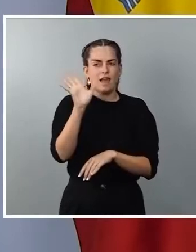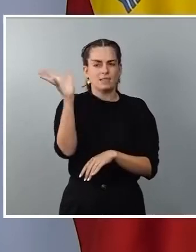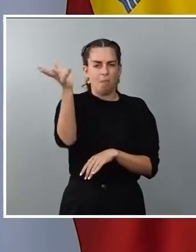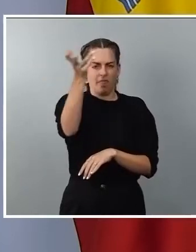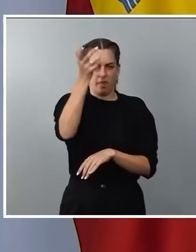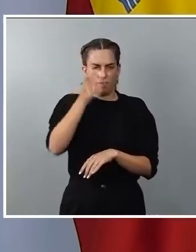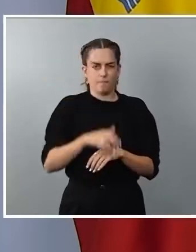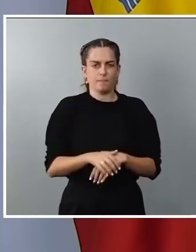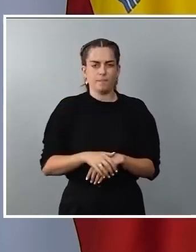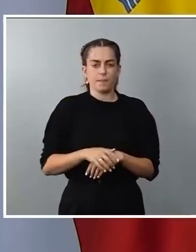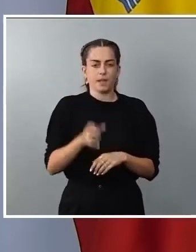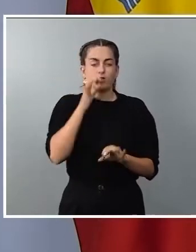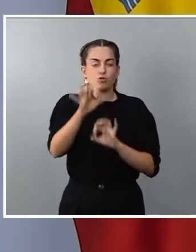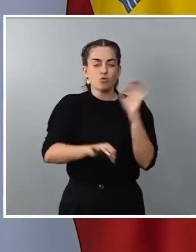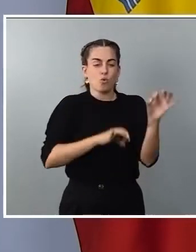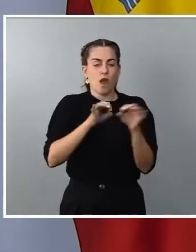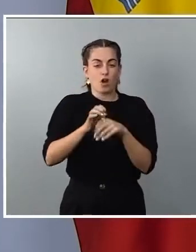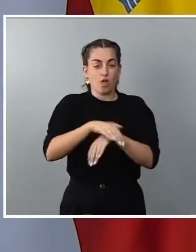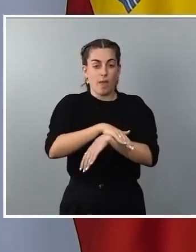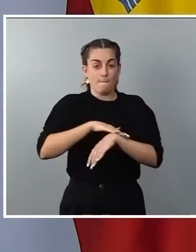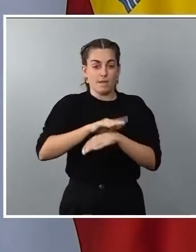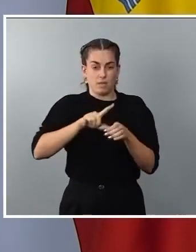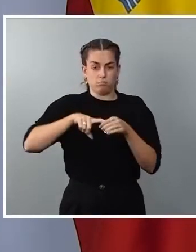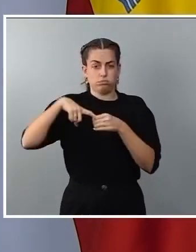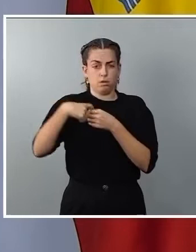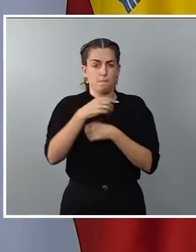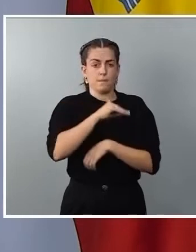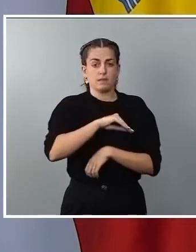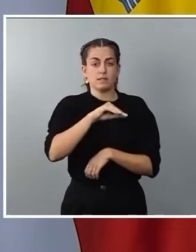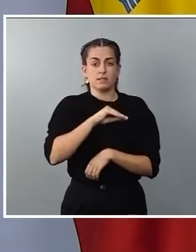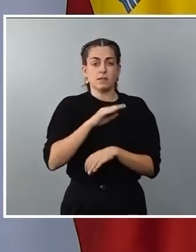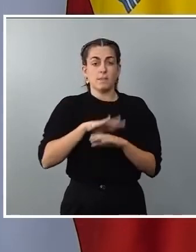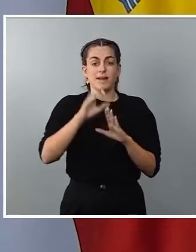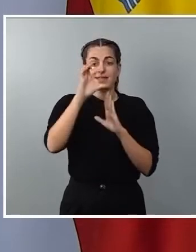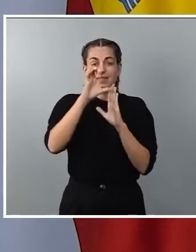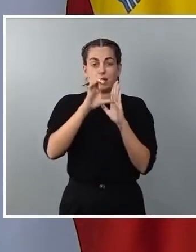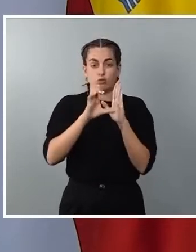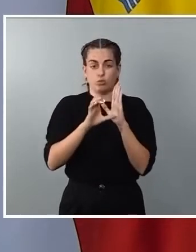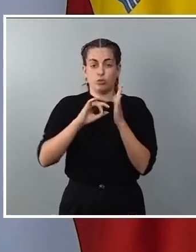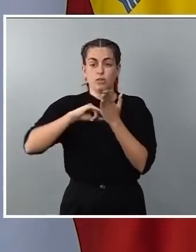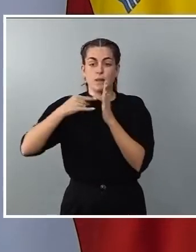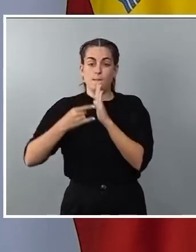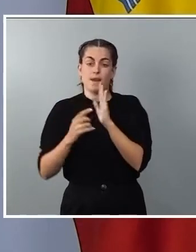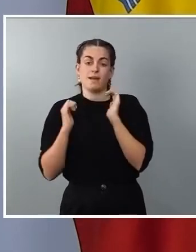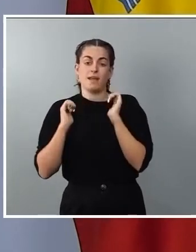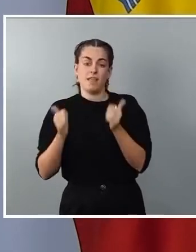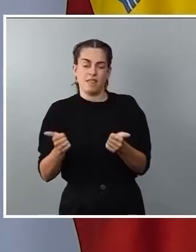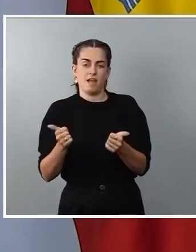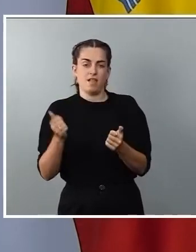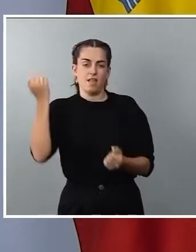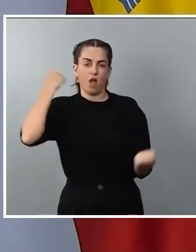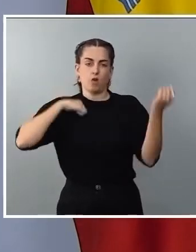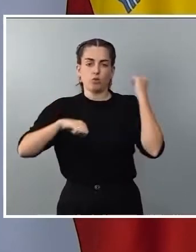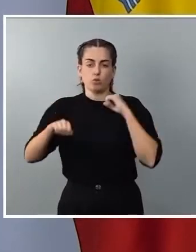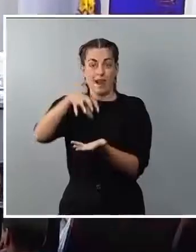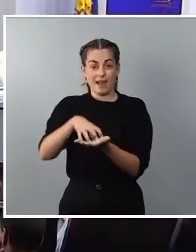interministerial encargado de elaborar los estatutos y el plan inicial de actuación de la futura agencia espacial